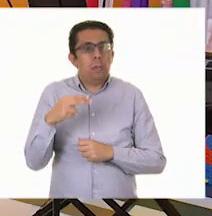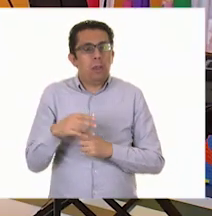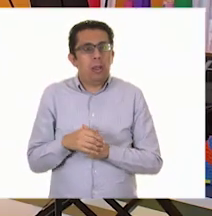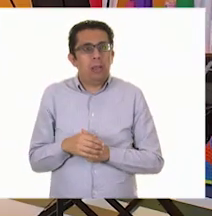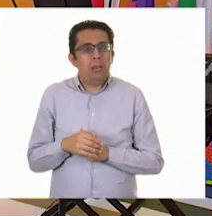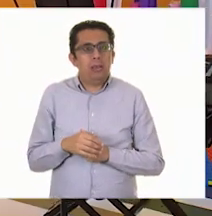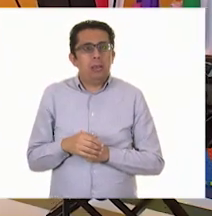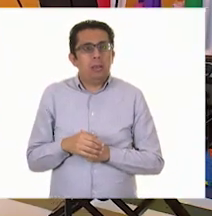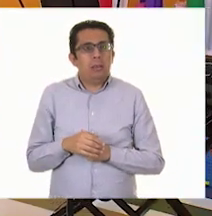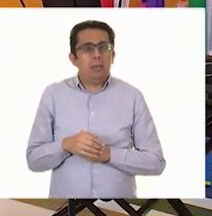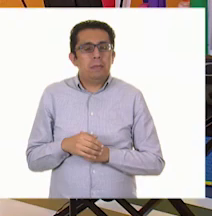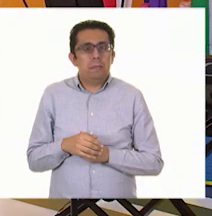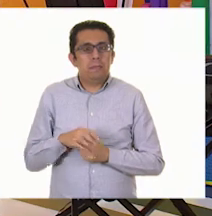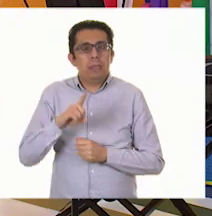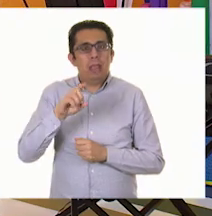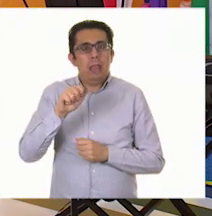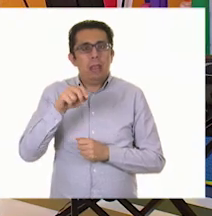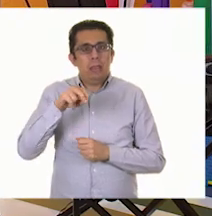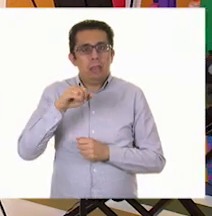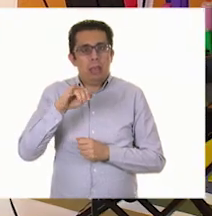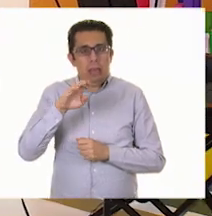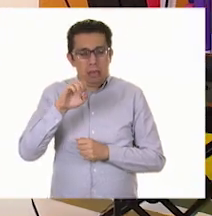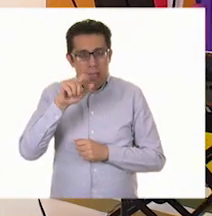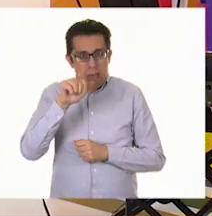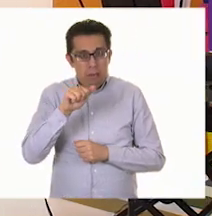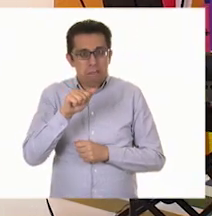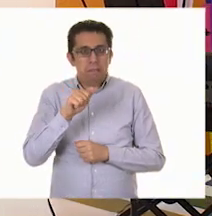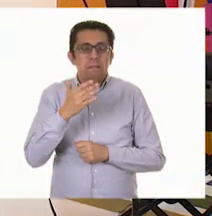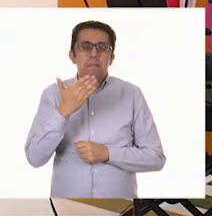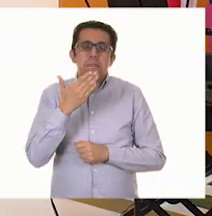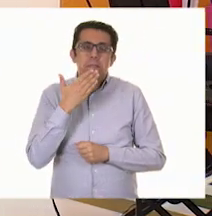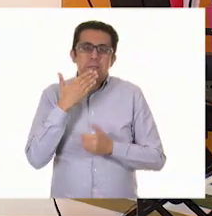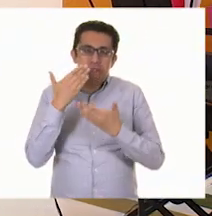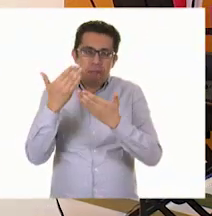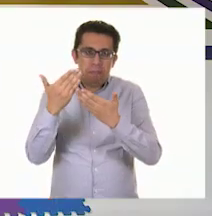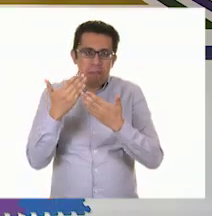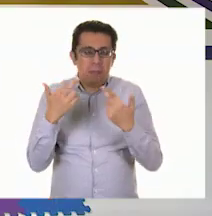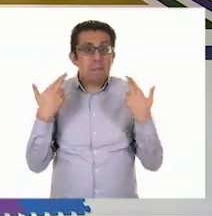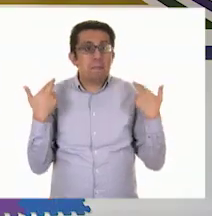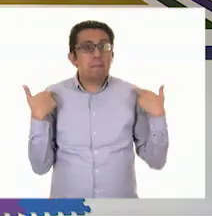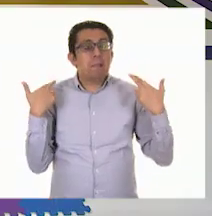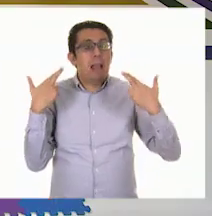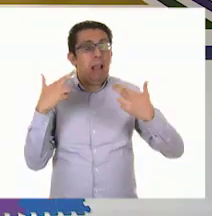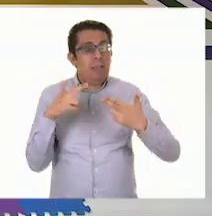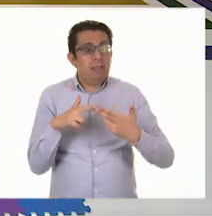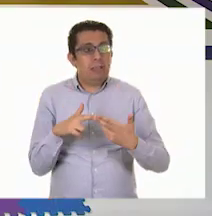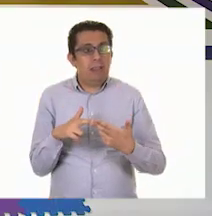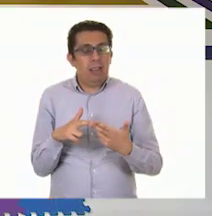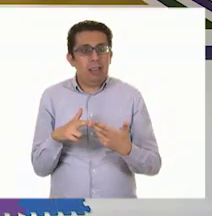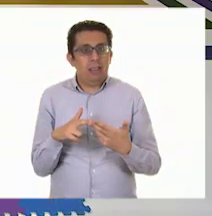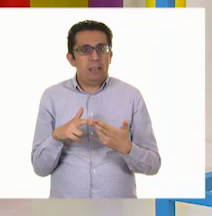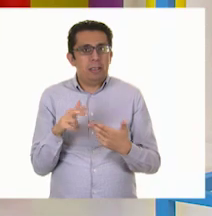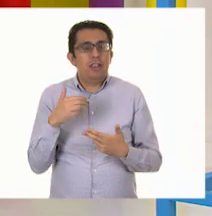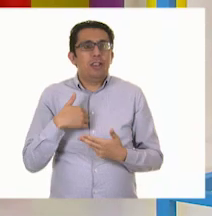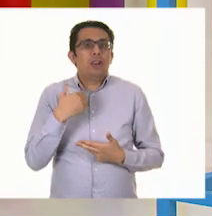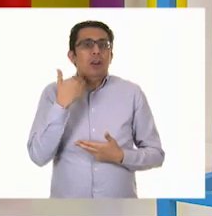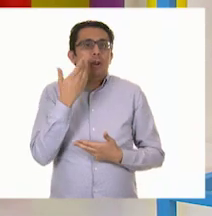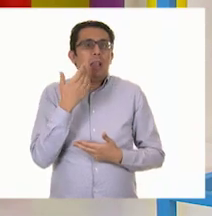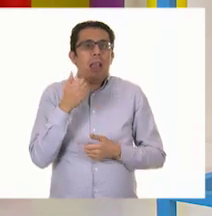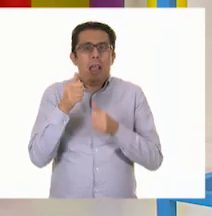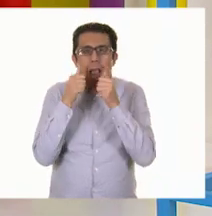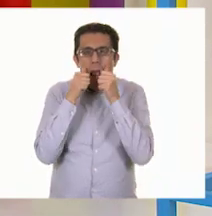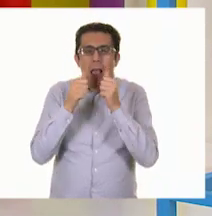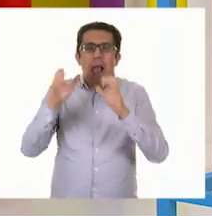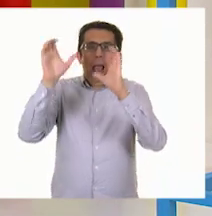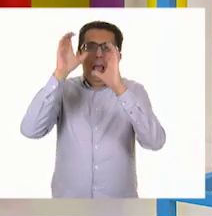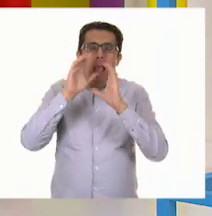Daniela Villegas Mejía. ¿Te parece bien? Pues vamos a darle la bienvenida a la maestra Zaira Villegas y yo ya la quiero escuchar cantar, entonces me